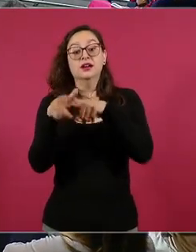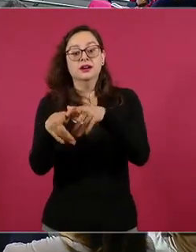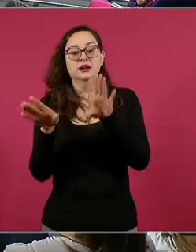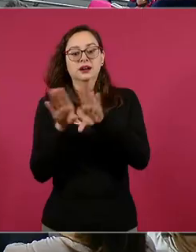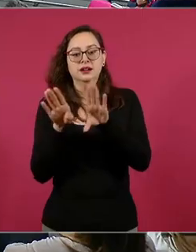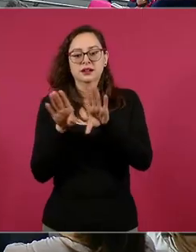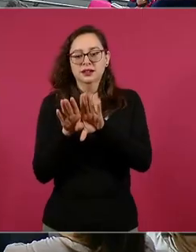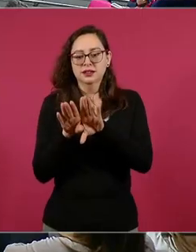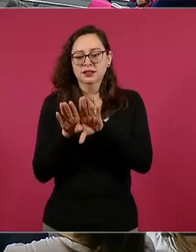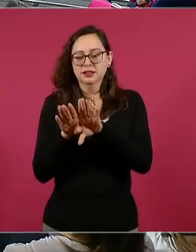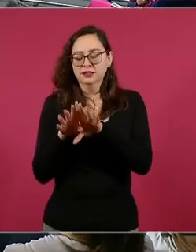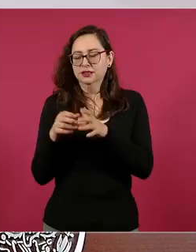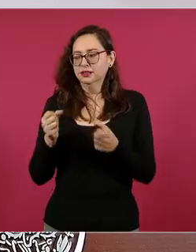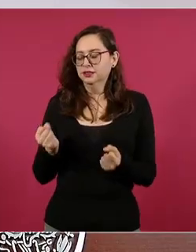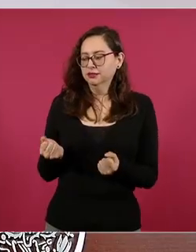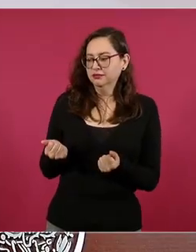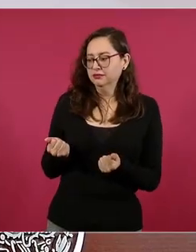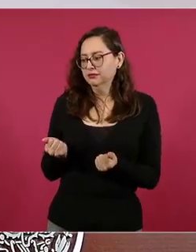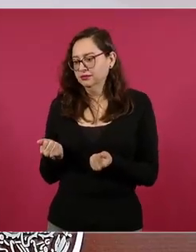40,000